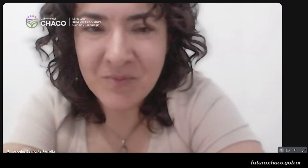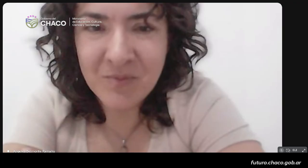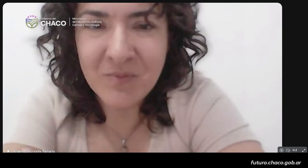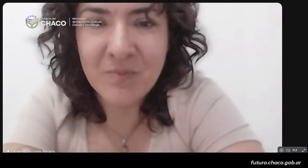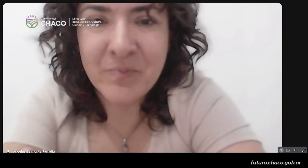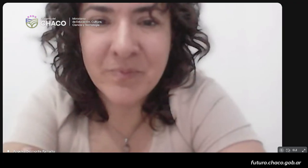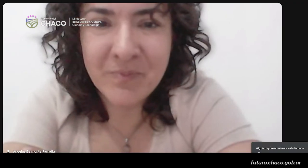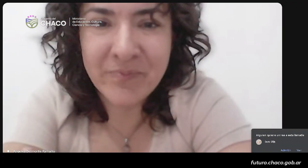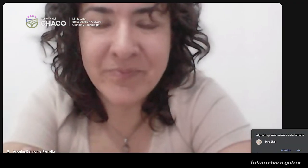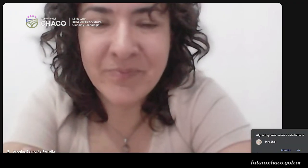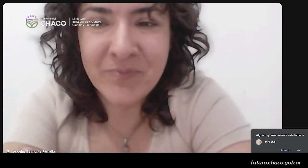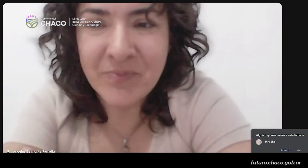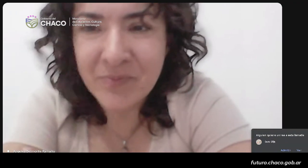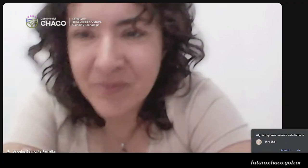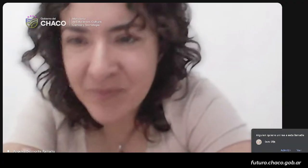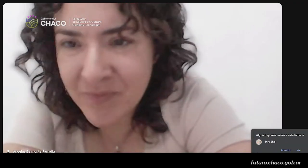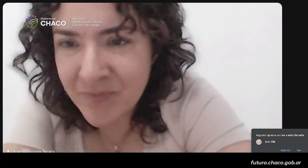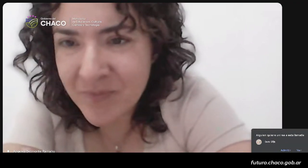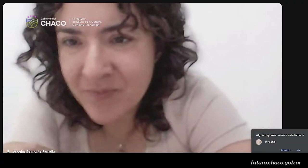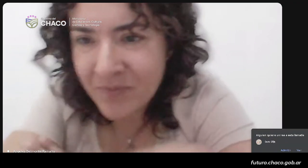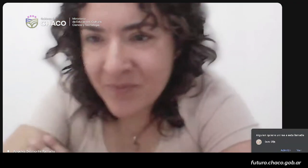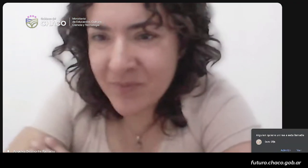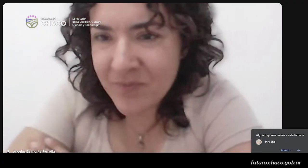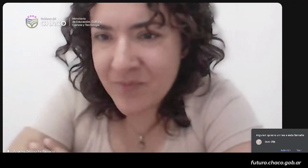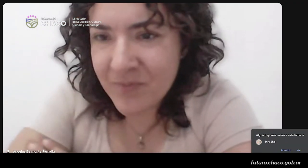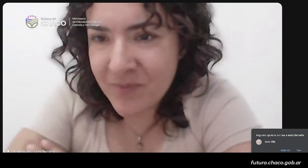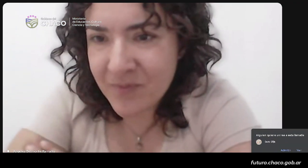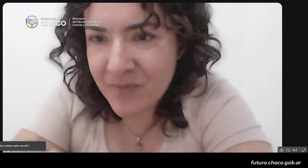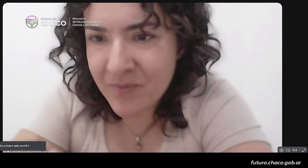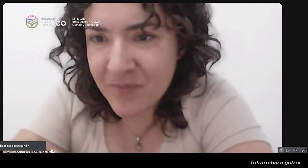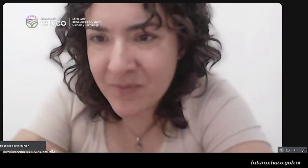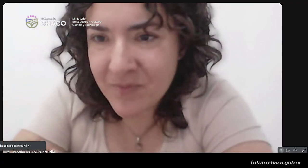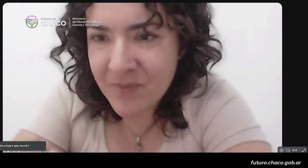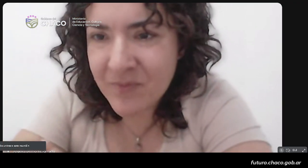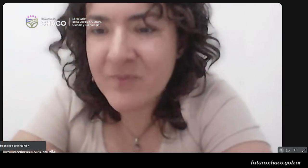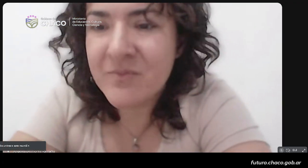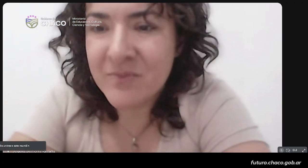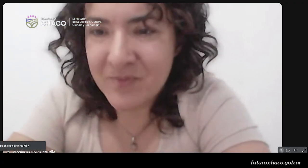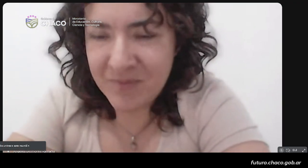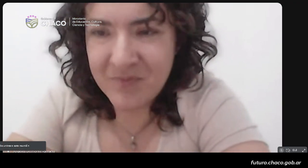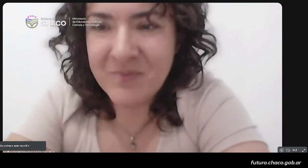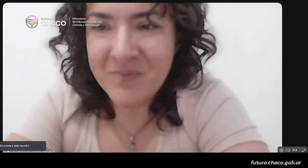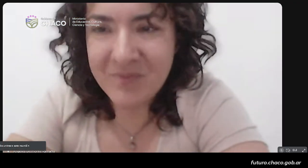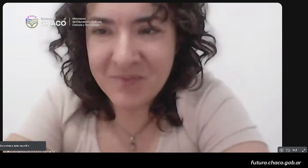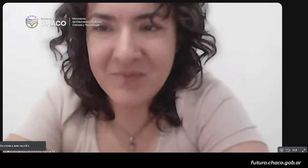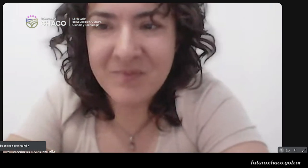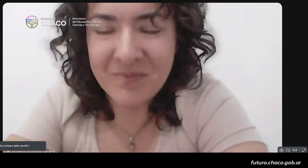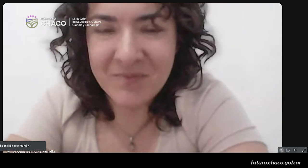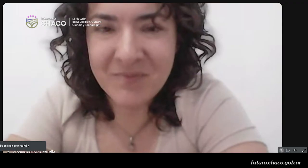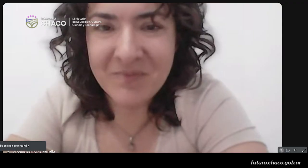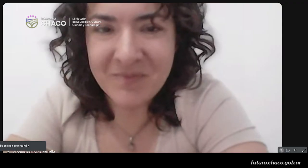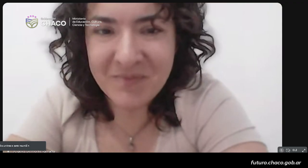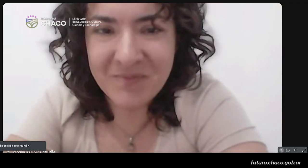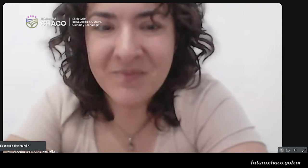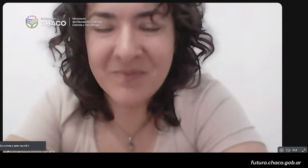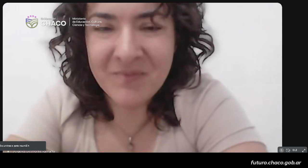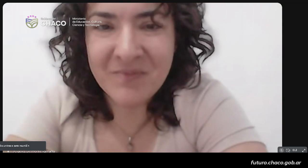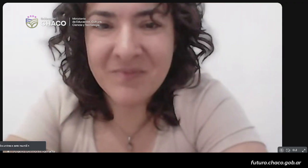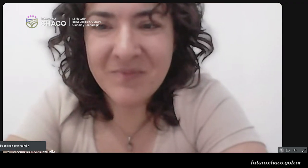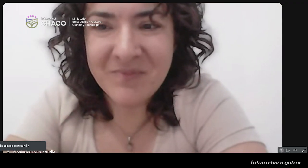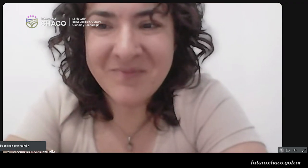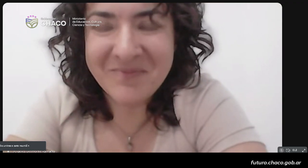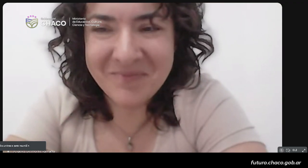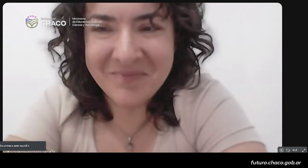novio, soltero, ¿sí? Que no debe ser real, personal, porque tienen vergüenza ellos, porque